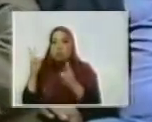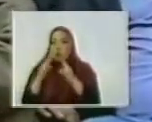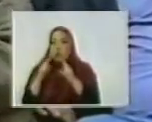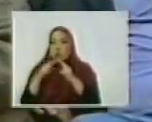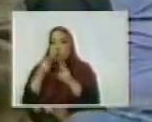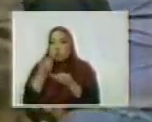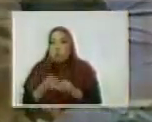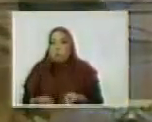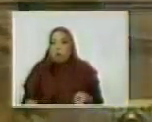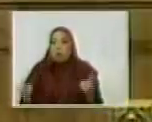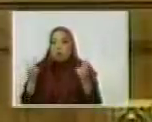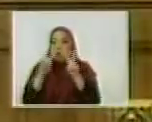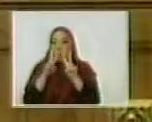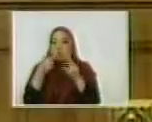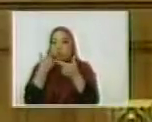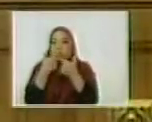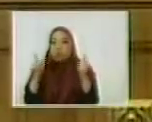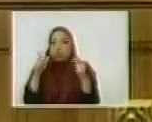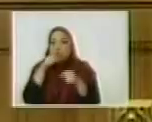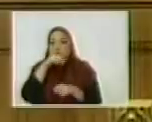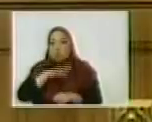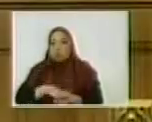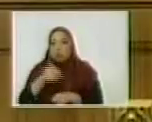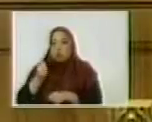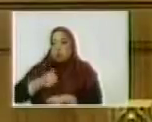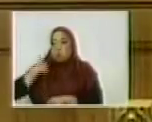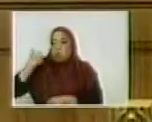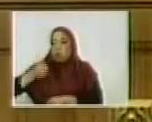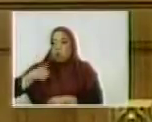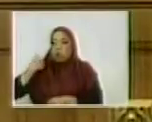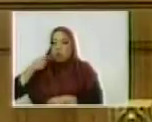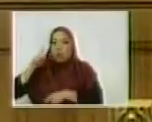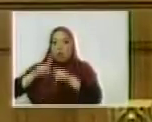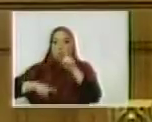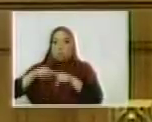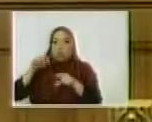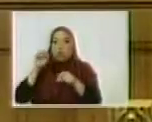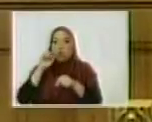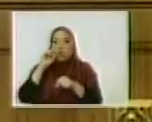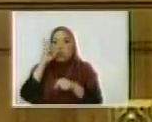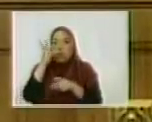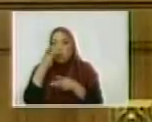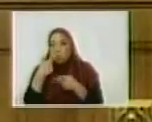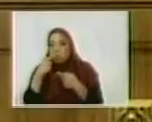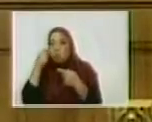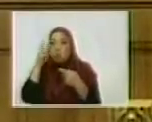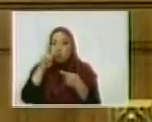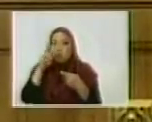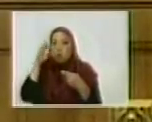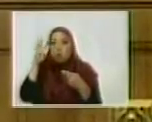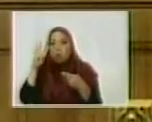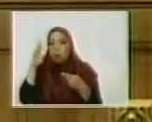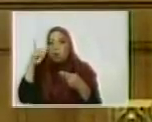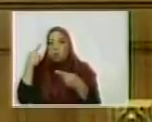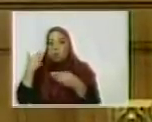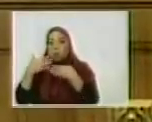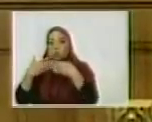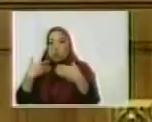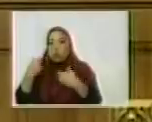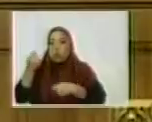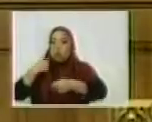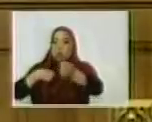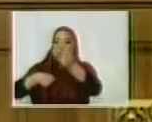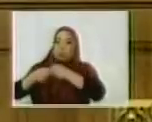su valor liberatorio en cualquiera de sus denominaciones, con el propósito de su comercialización por